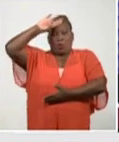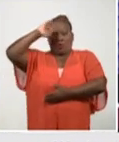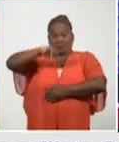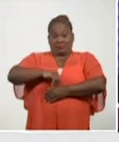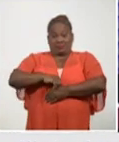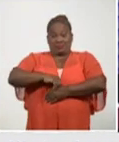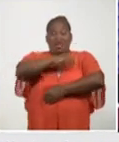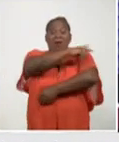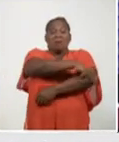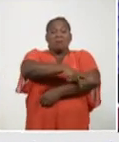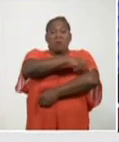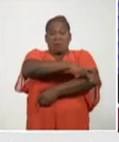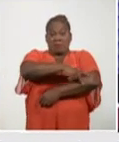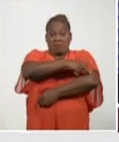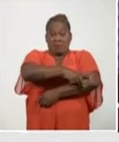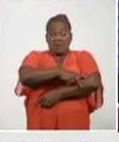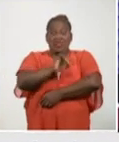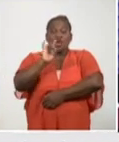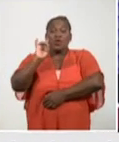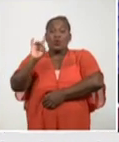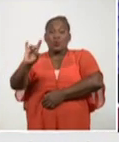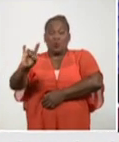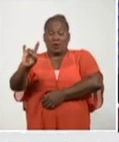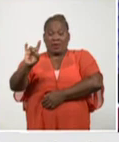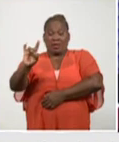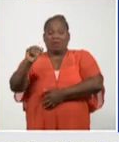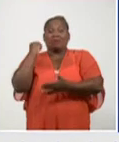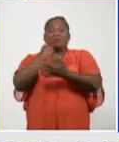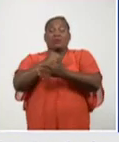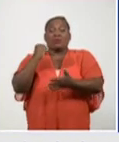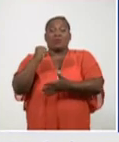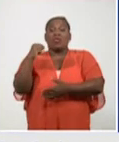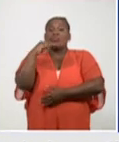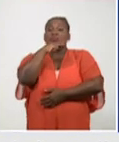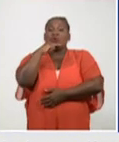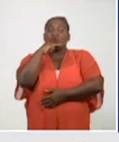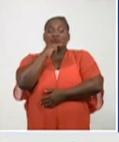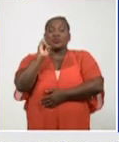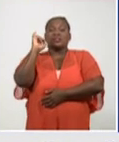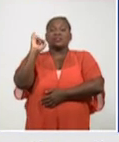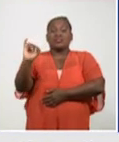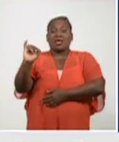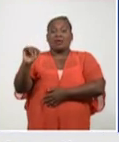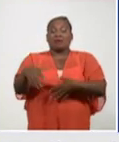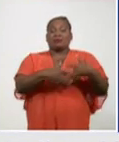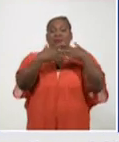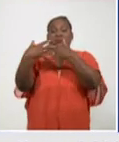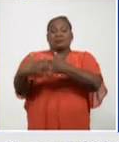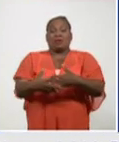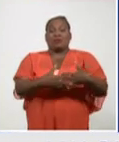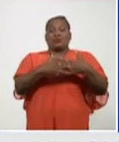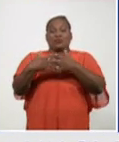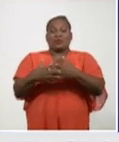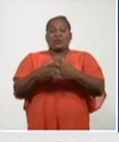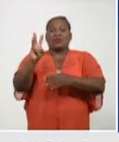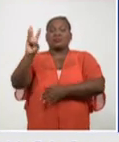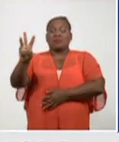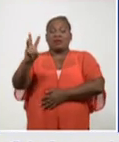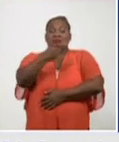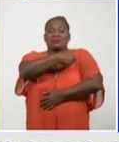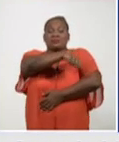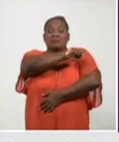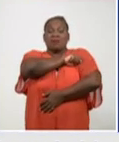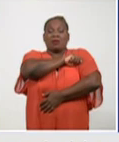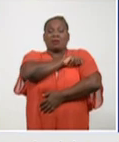de los diagnosticados importados ayer son de Rusia, 6 de Estados Unidos, 3 de España,